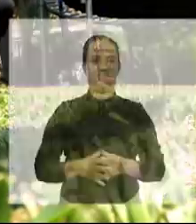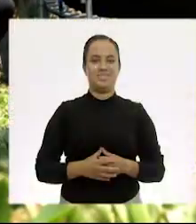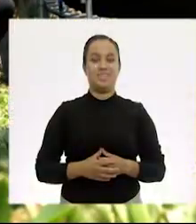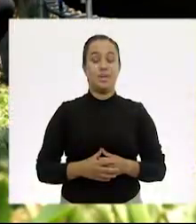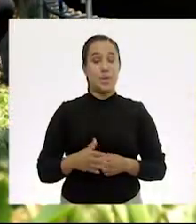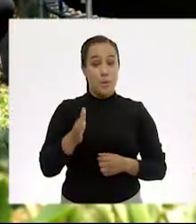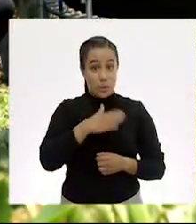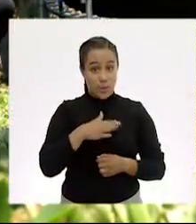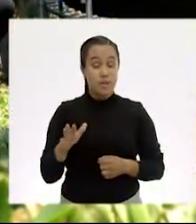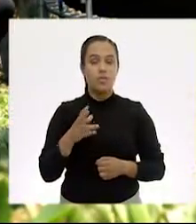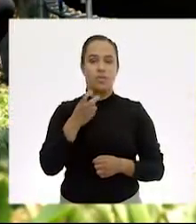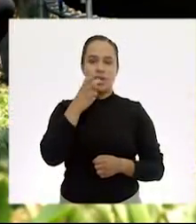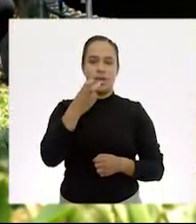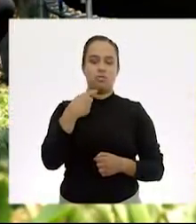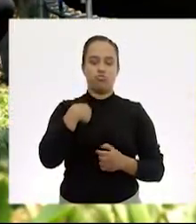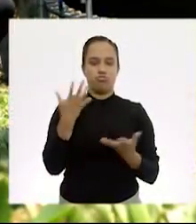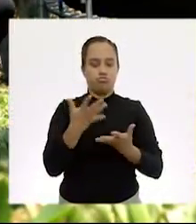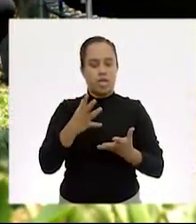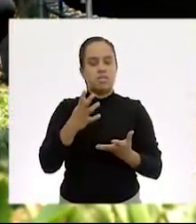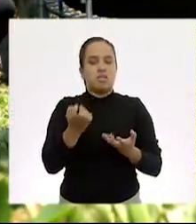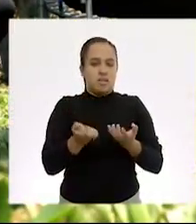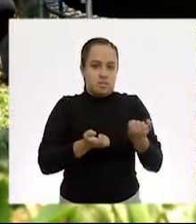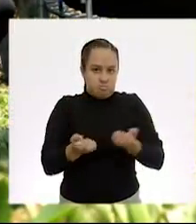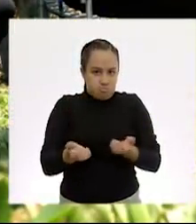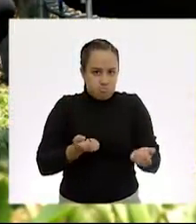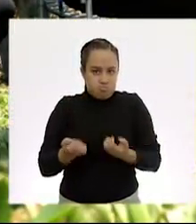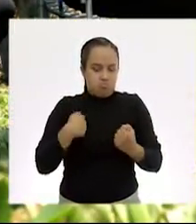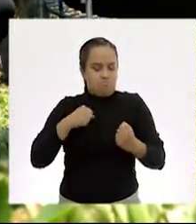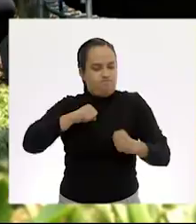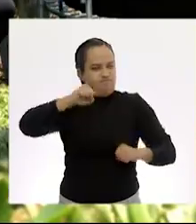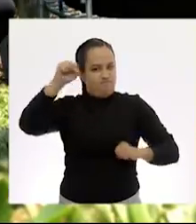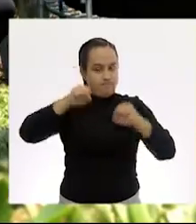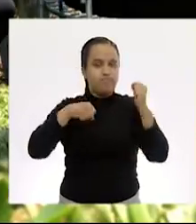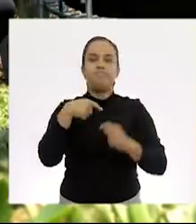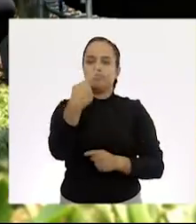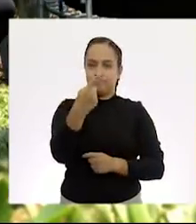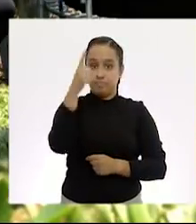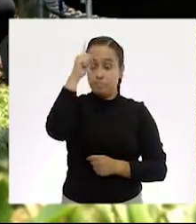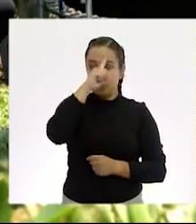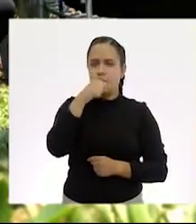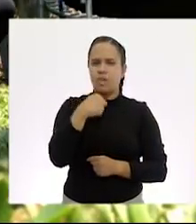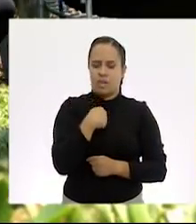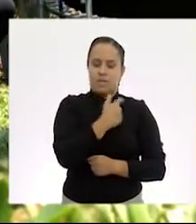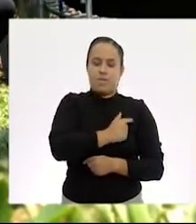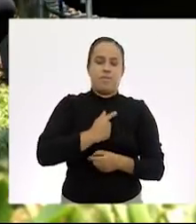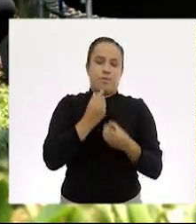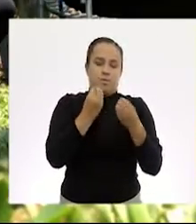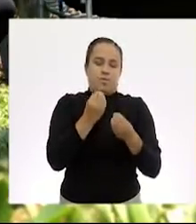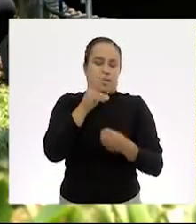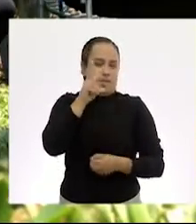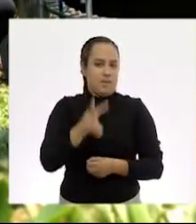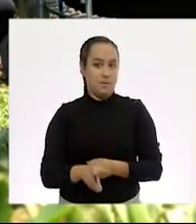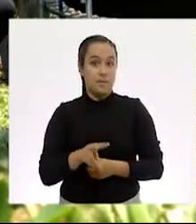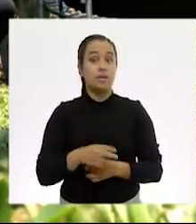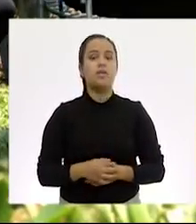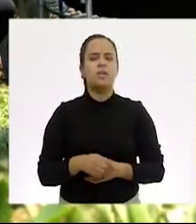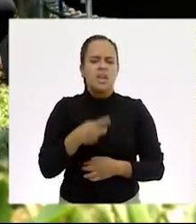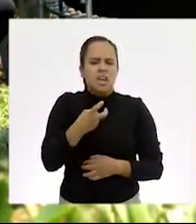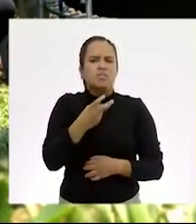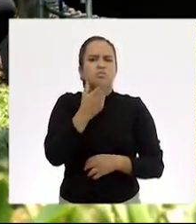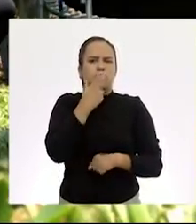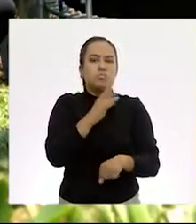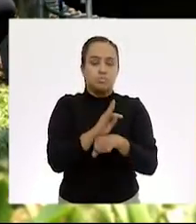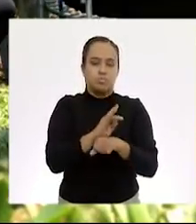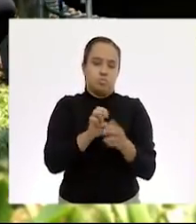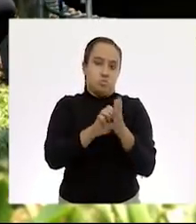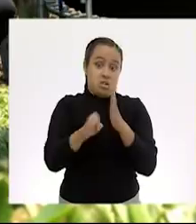Bueno, esta es la rutina de ejercicios, de estiramientos que yo les puedo recomendar. A mí me gusta mucho, lo disfruto mucho y esto sirve para